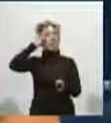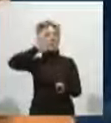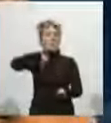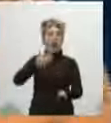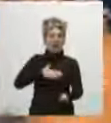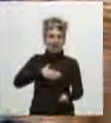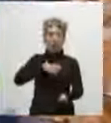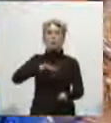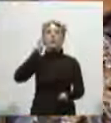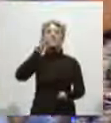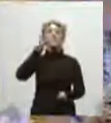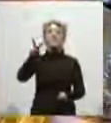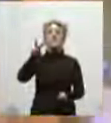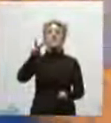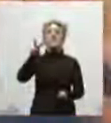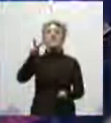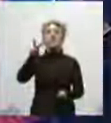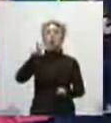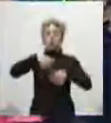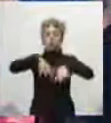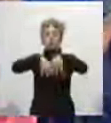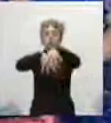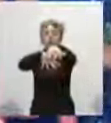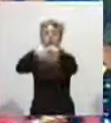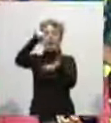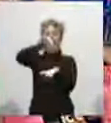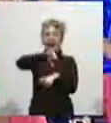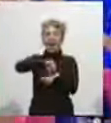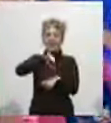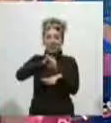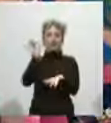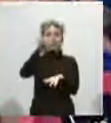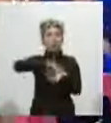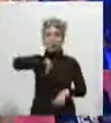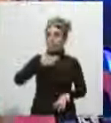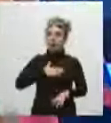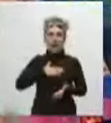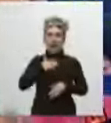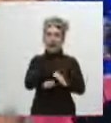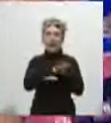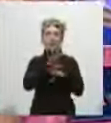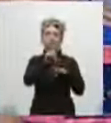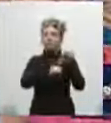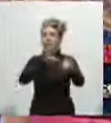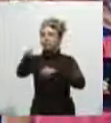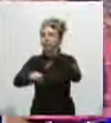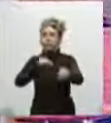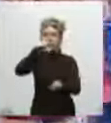oportunidad de verlo a lo largo del coso de este carnaval de Arrecife, que mañana conquistará las calles principales